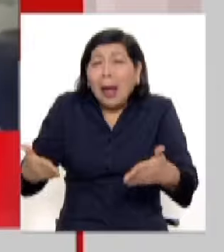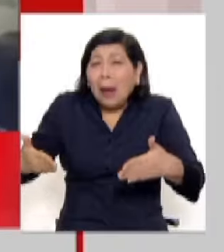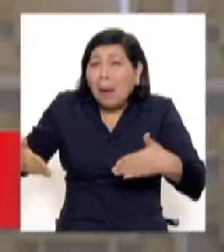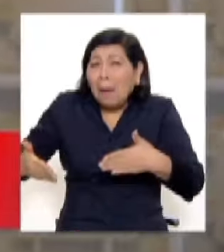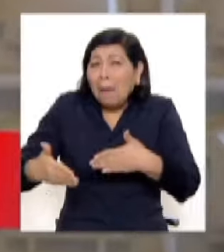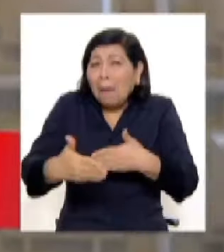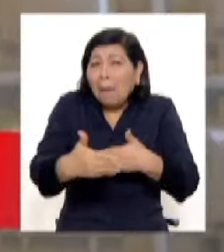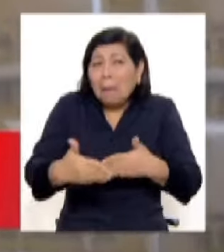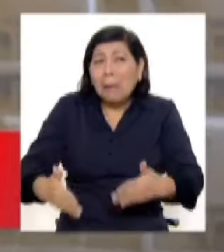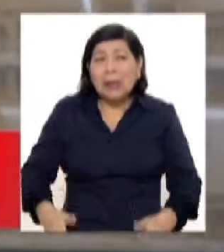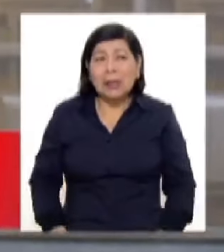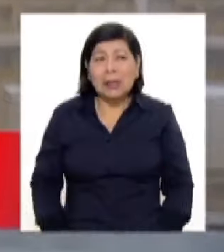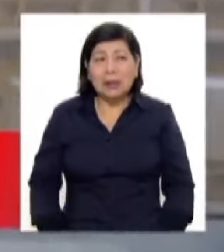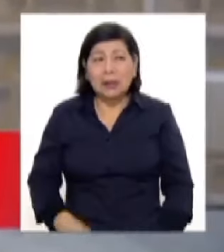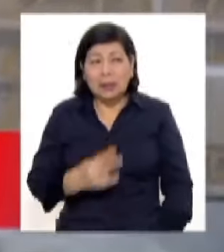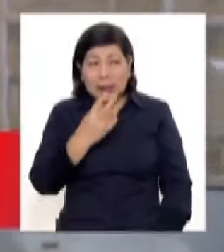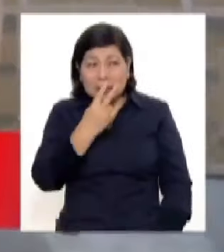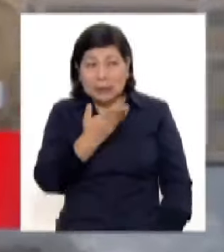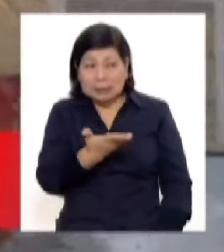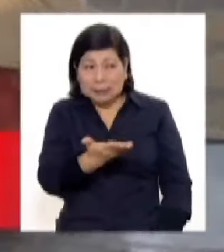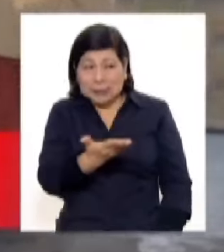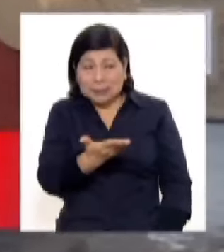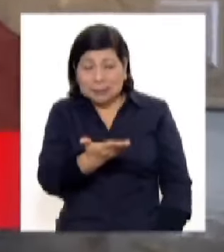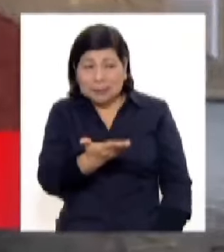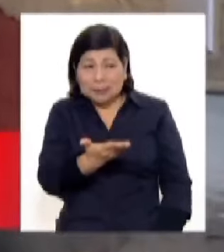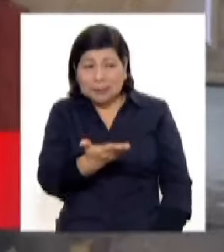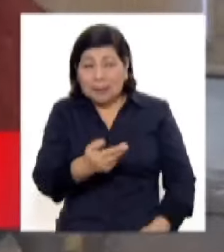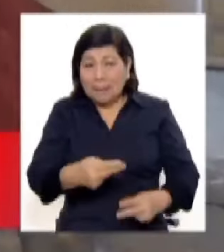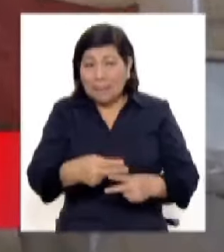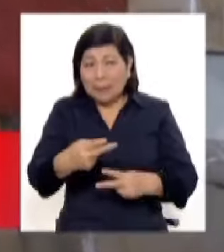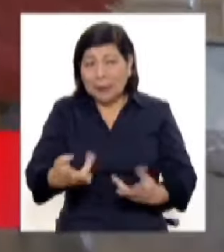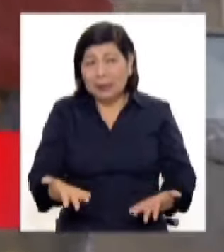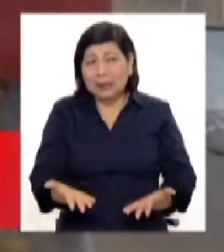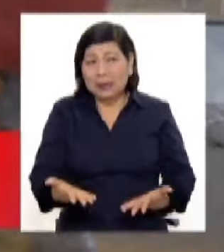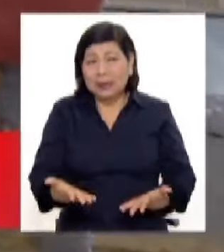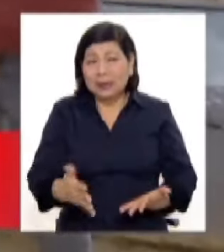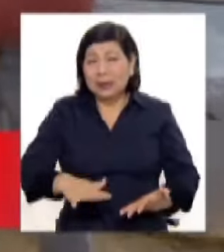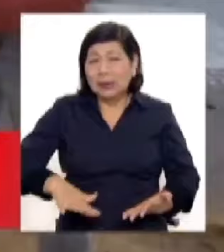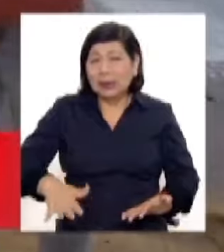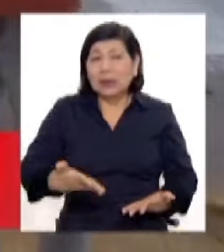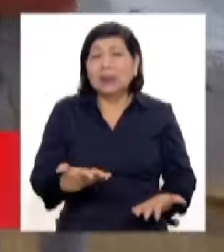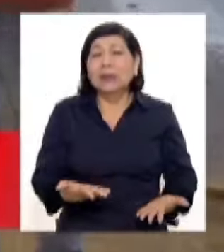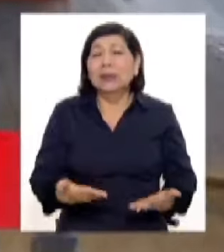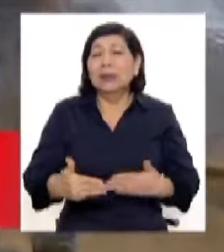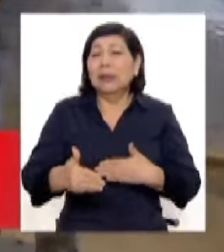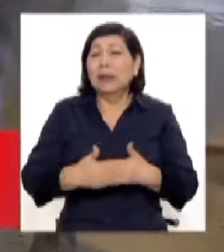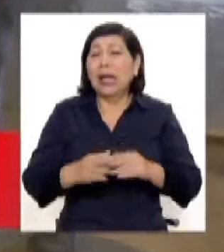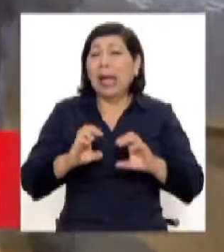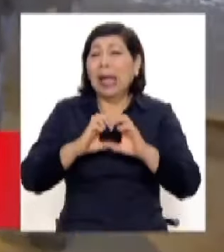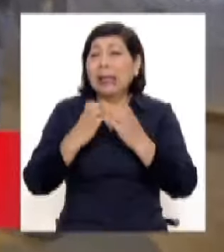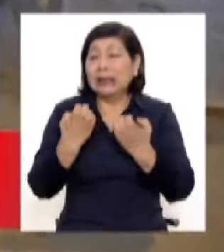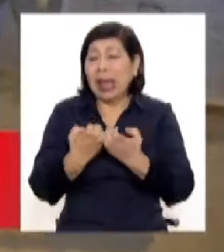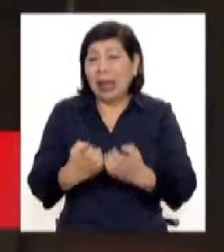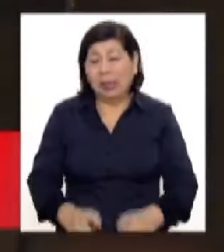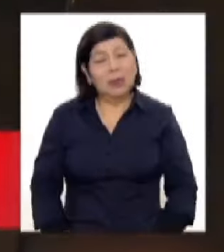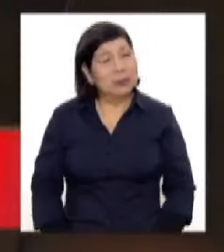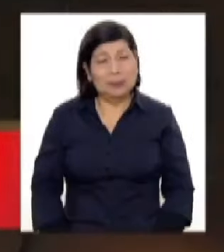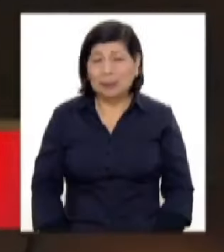Sal. Así es como han terminado los vehículos de los vecinos del pasaje por Uchuca en las inmediaciones del Estadio